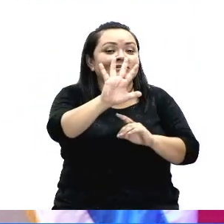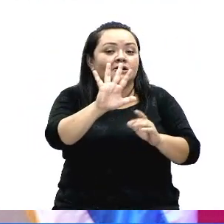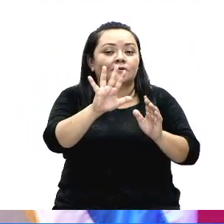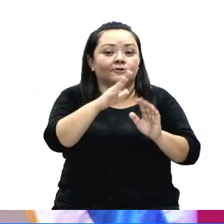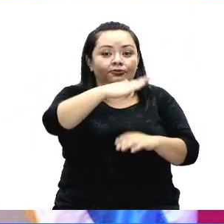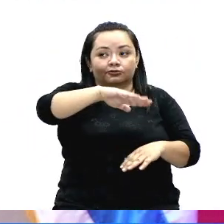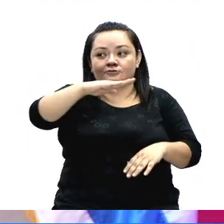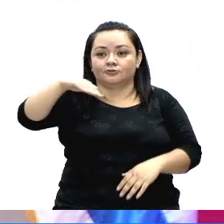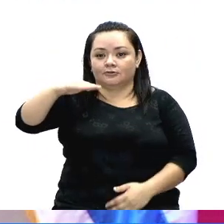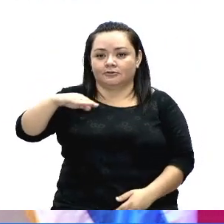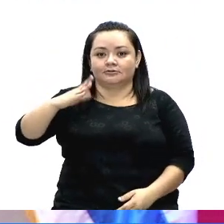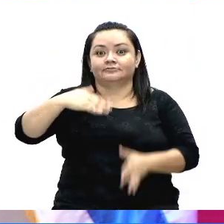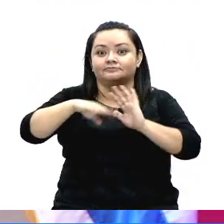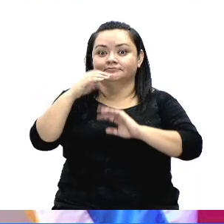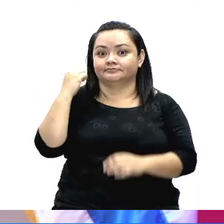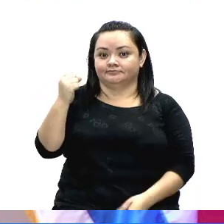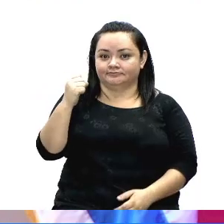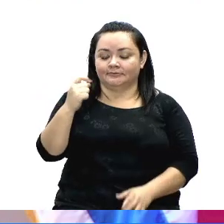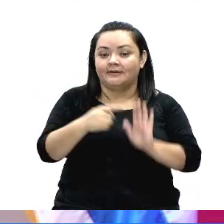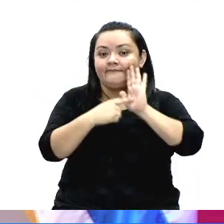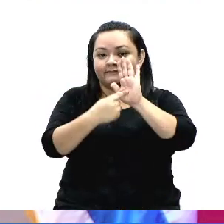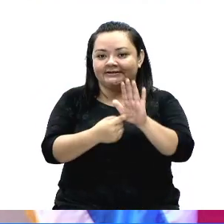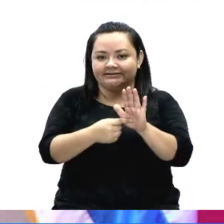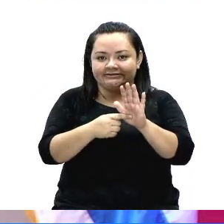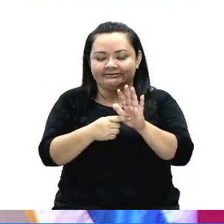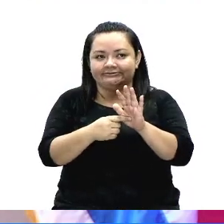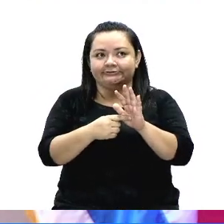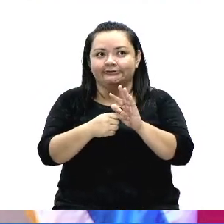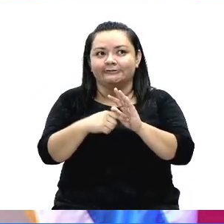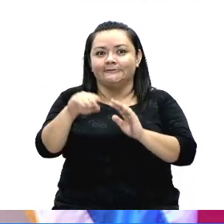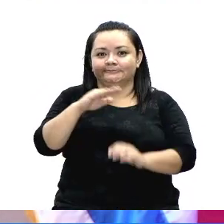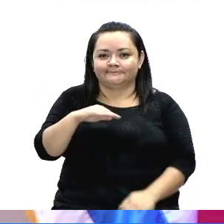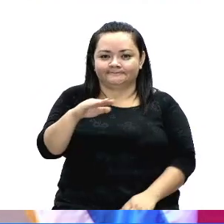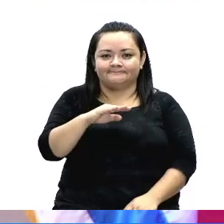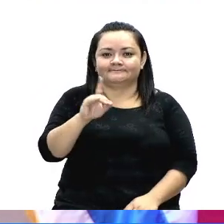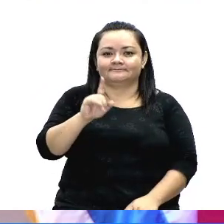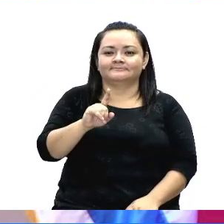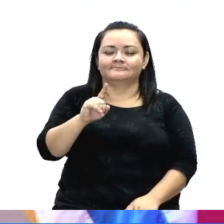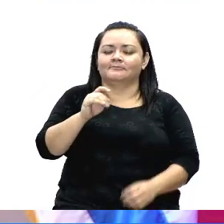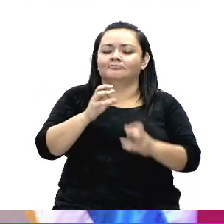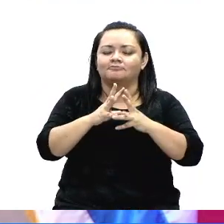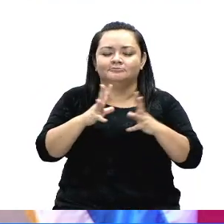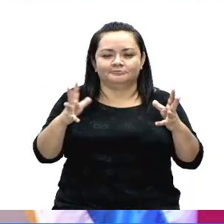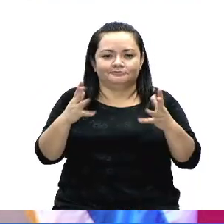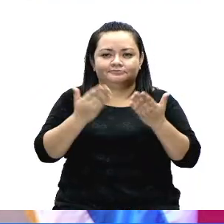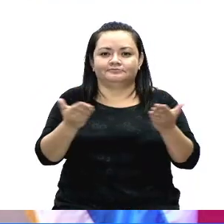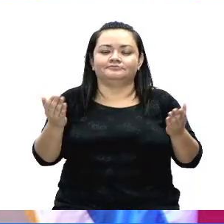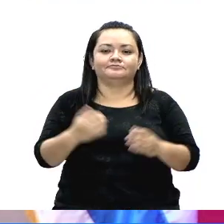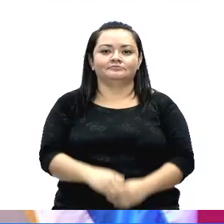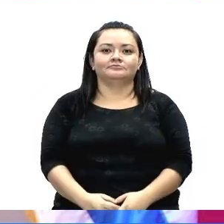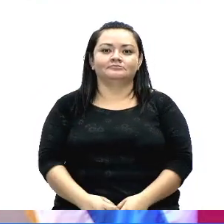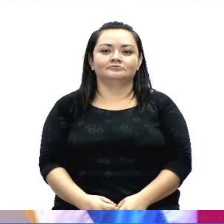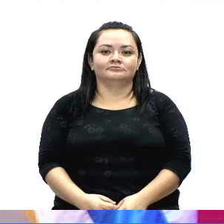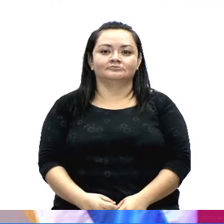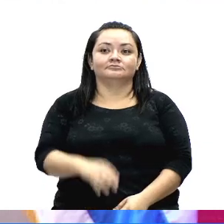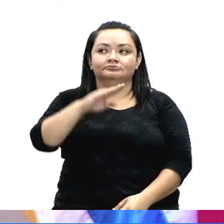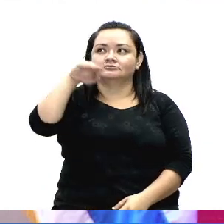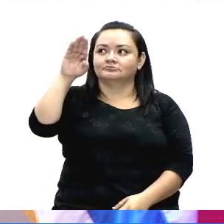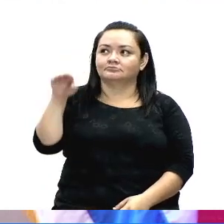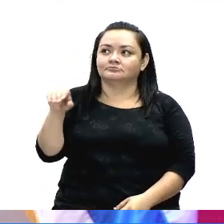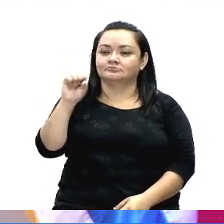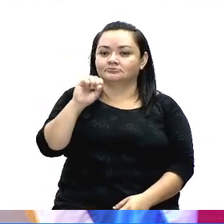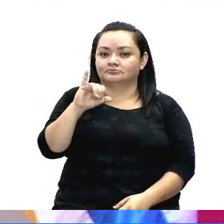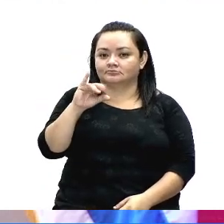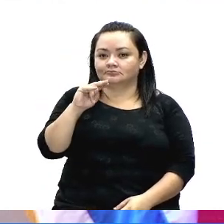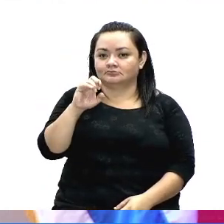importante recalcar este aspecto de ese lugar porque en ese lugar se dieron un sinnúmero de cosas en el monte sinaí se dio